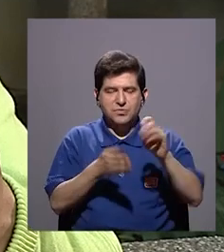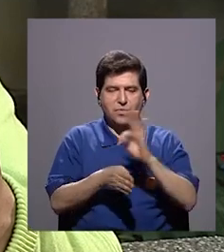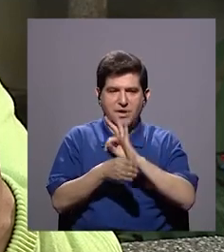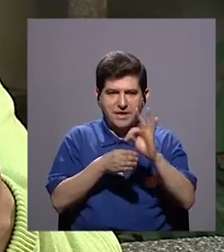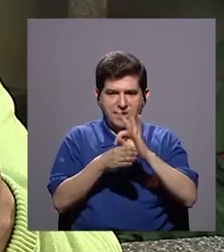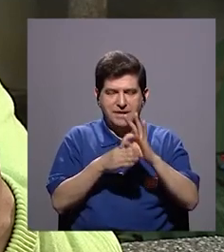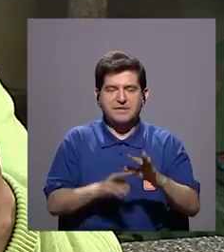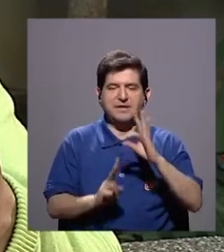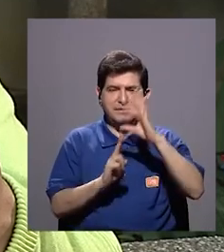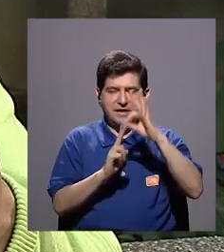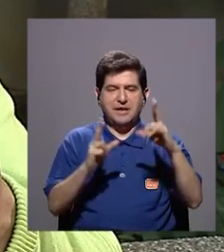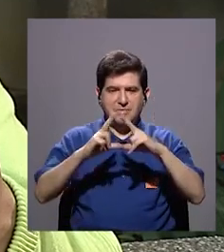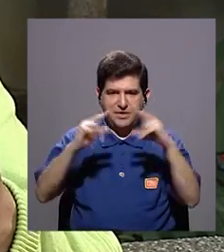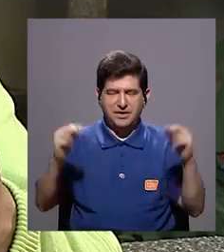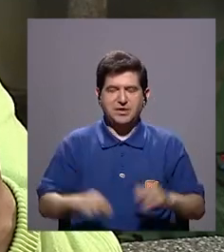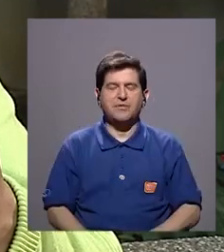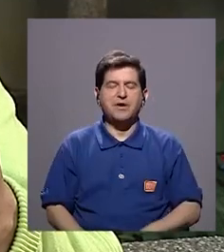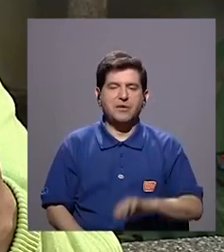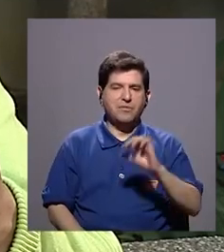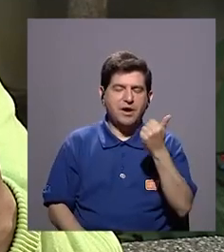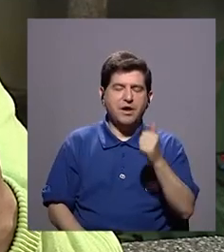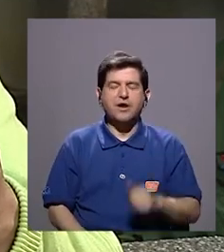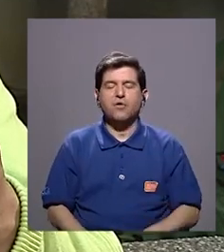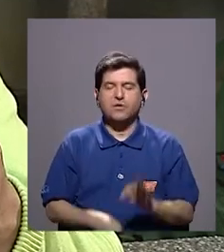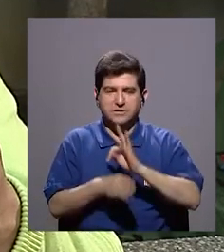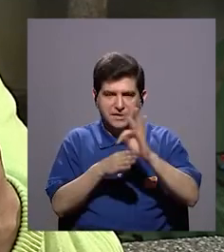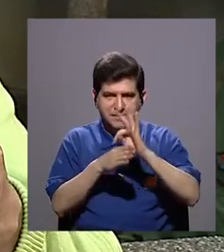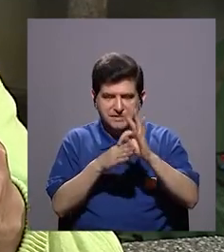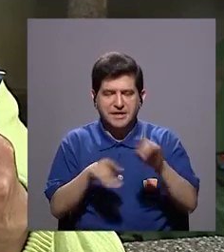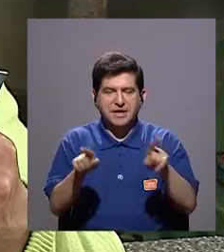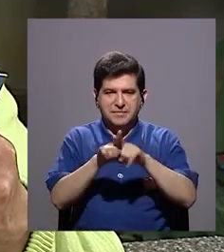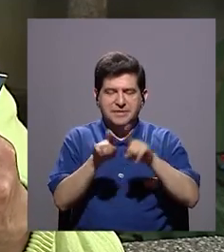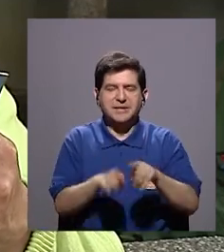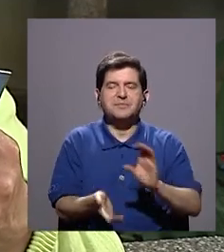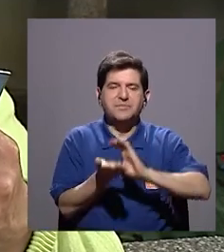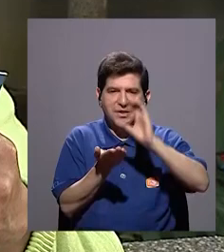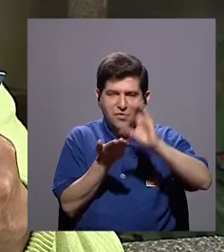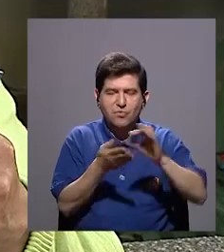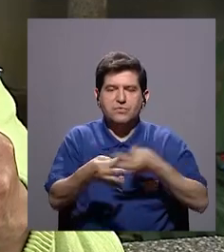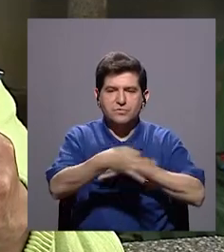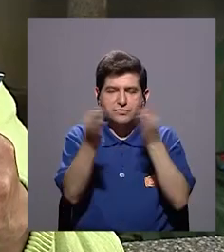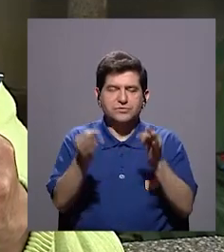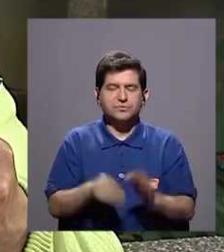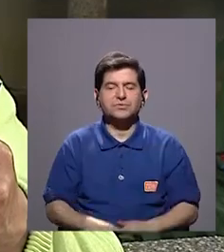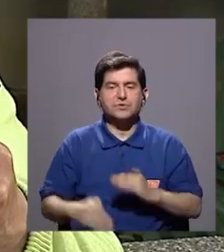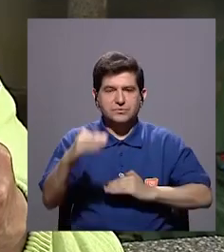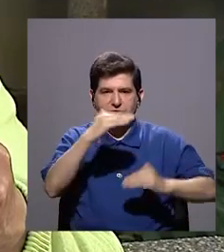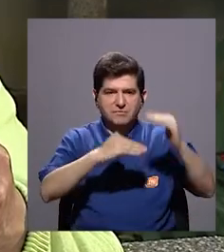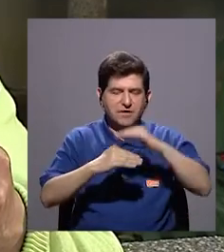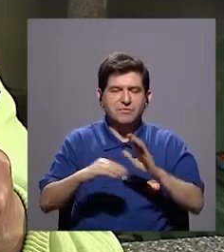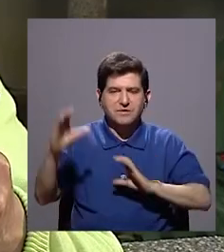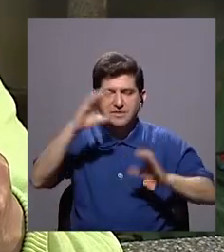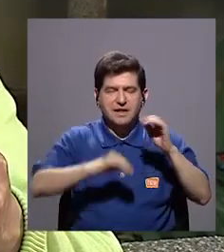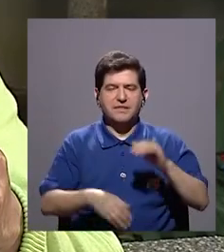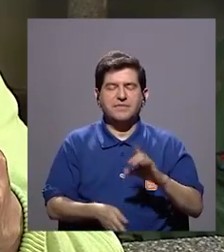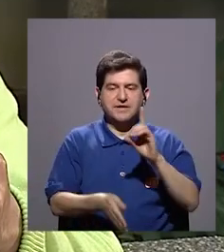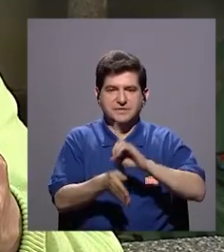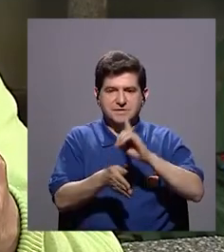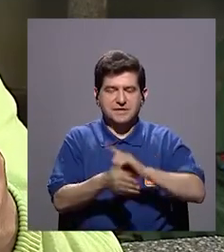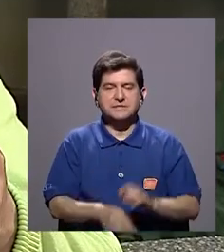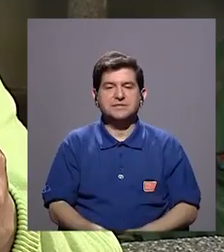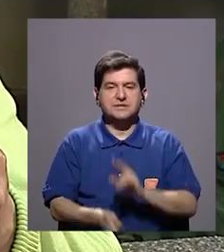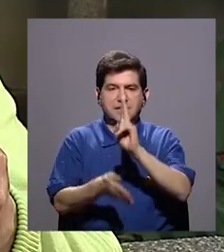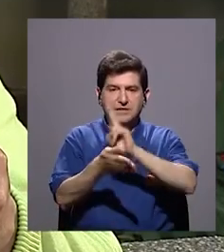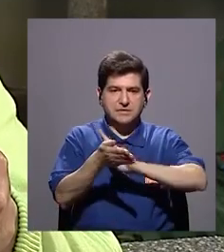en Nicaragua, profesora de Reiki y otras terapias, y ha impartido pues cursos y talleres en la Facultad de Ciencias Médicas de